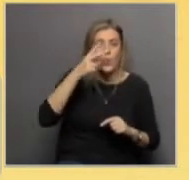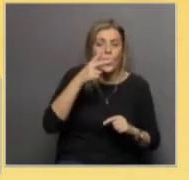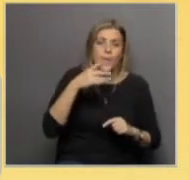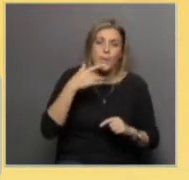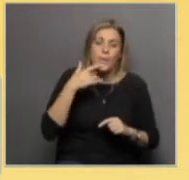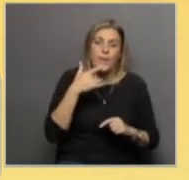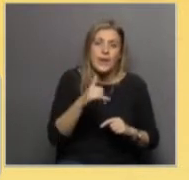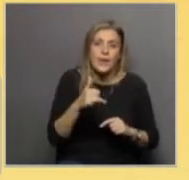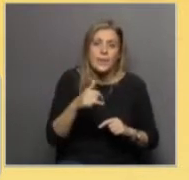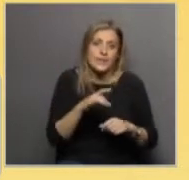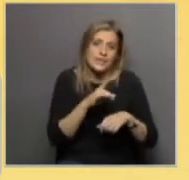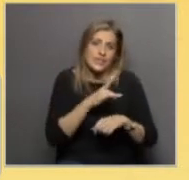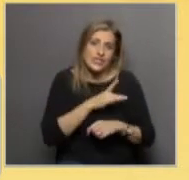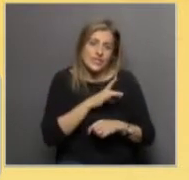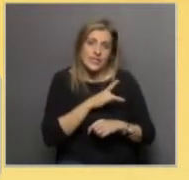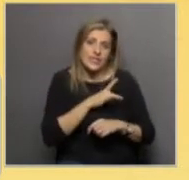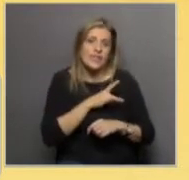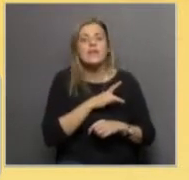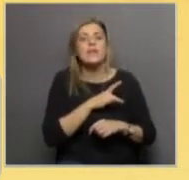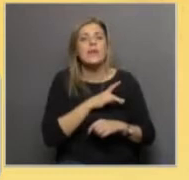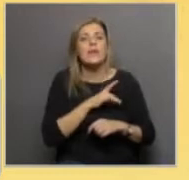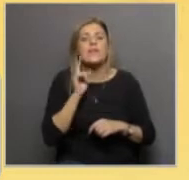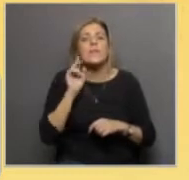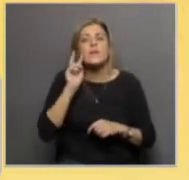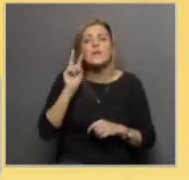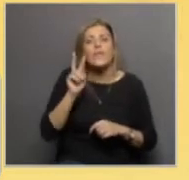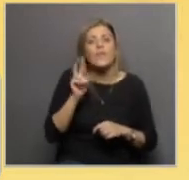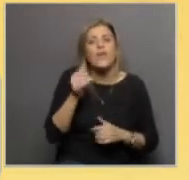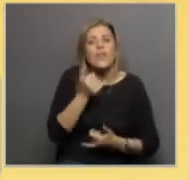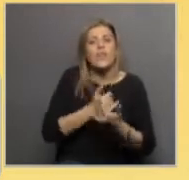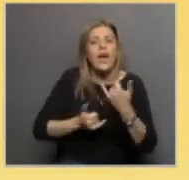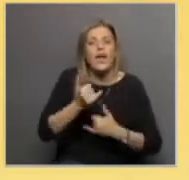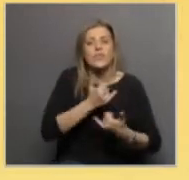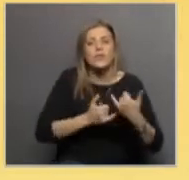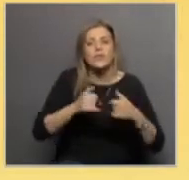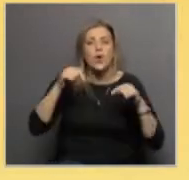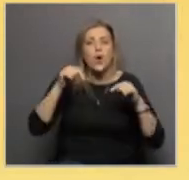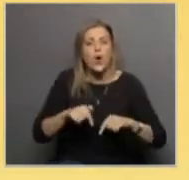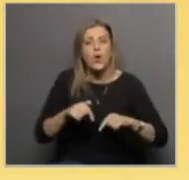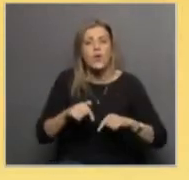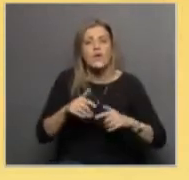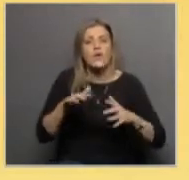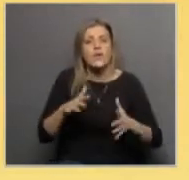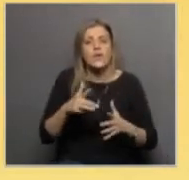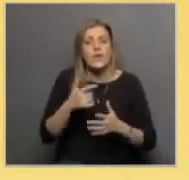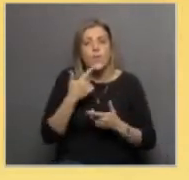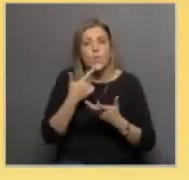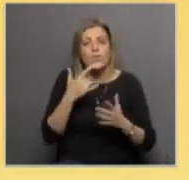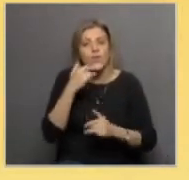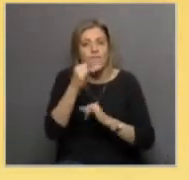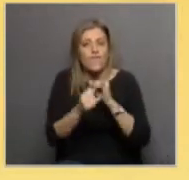de Chile. Y bueno, y los datos que vimos hoy o que se presentaron en el